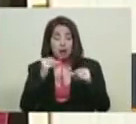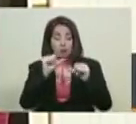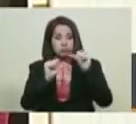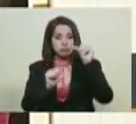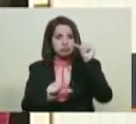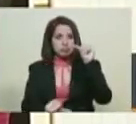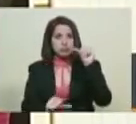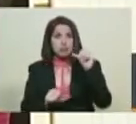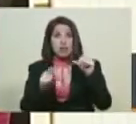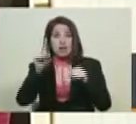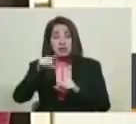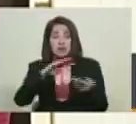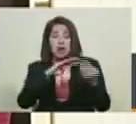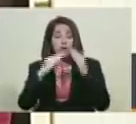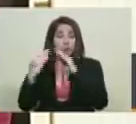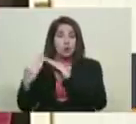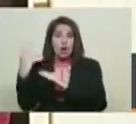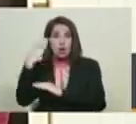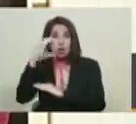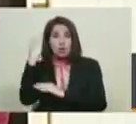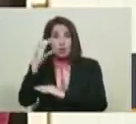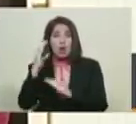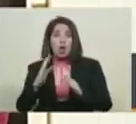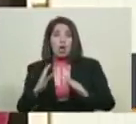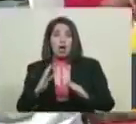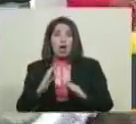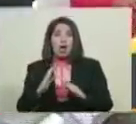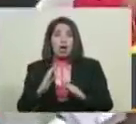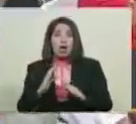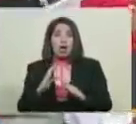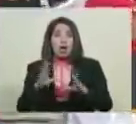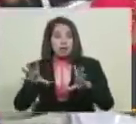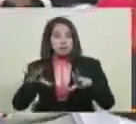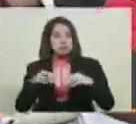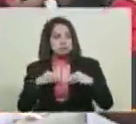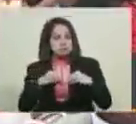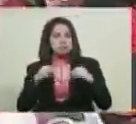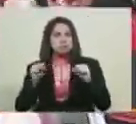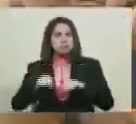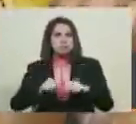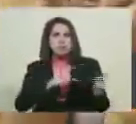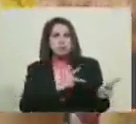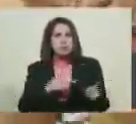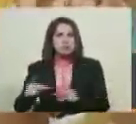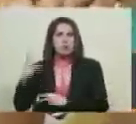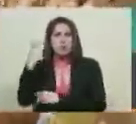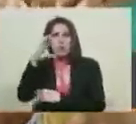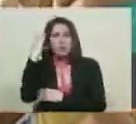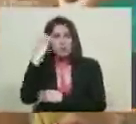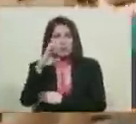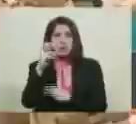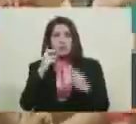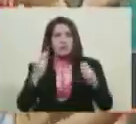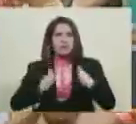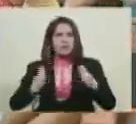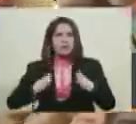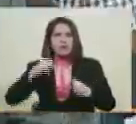comunidad colombiana que aceptó mi invitación. ¡Que viva Colombia! ¡Que viva el pueblo hermano de